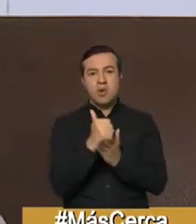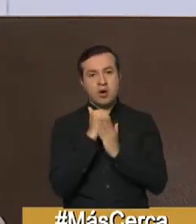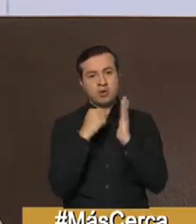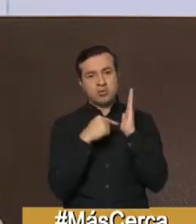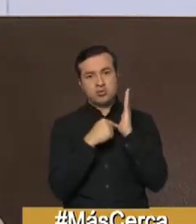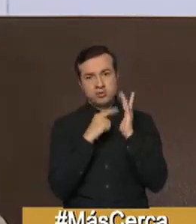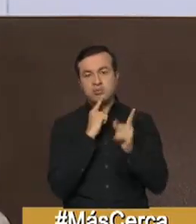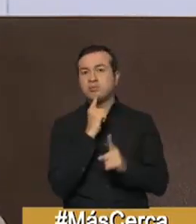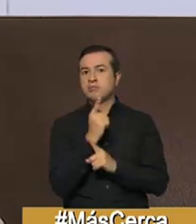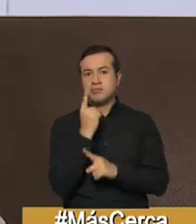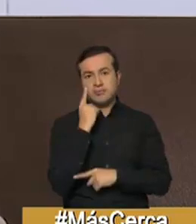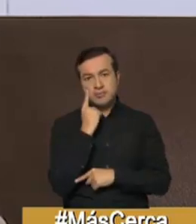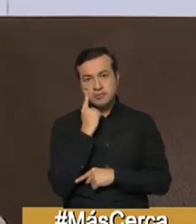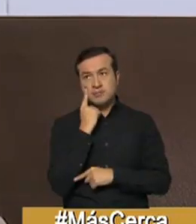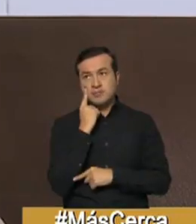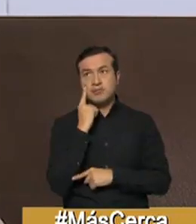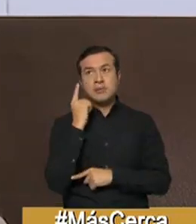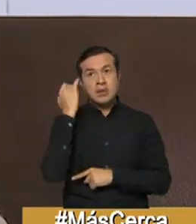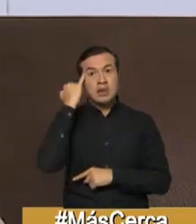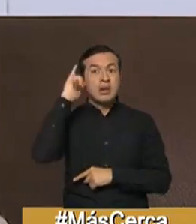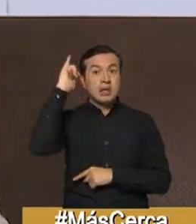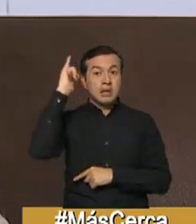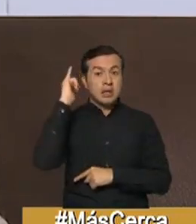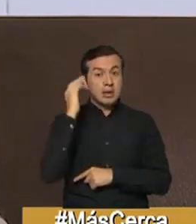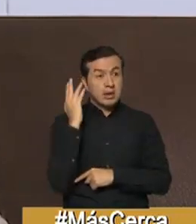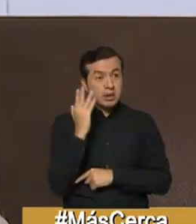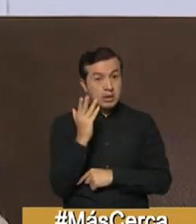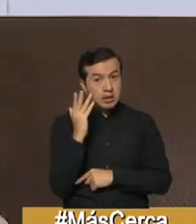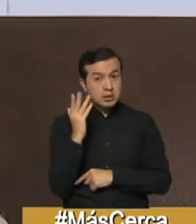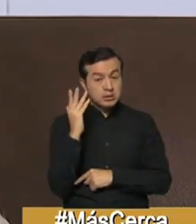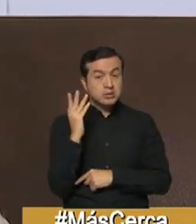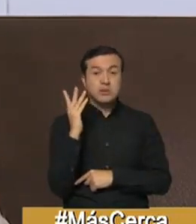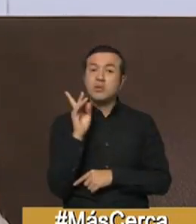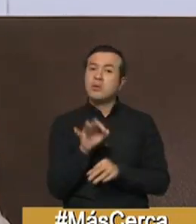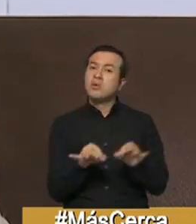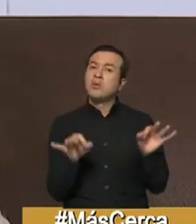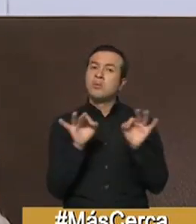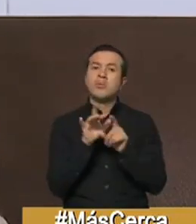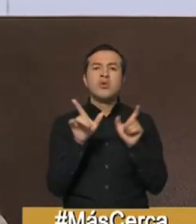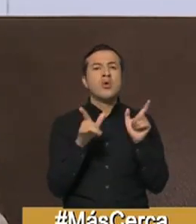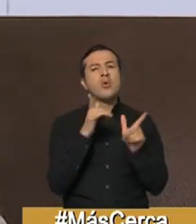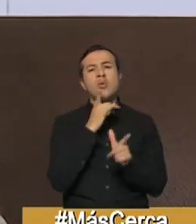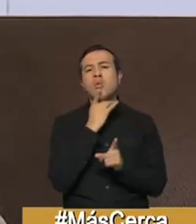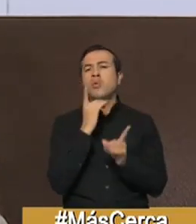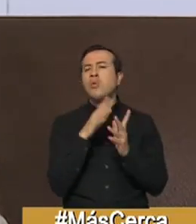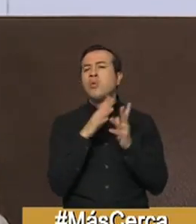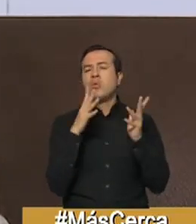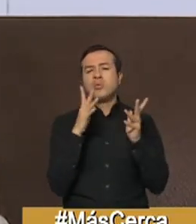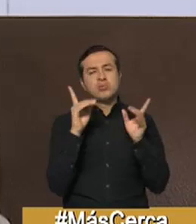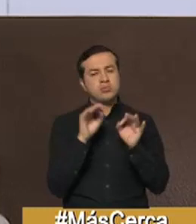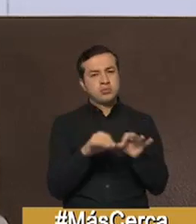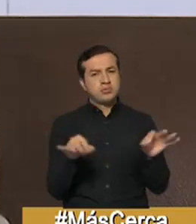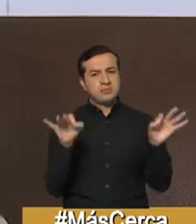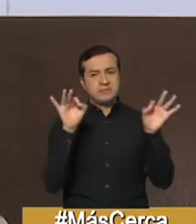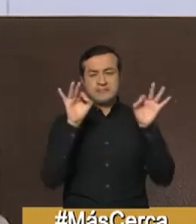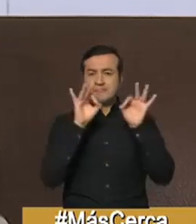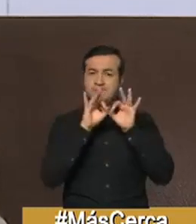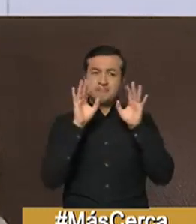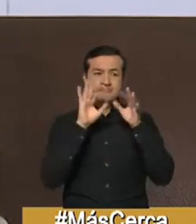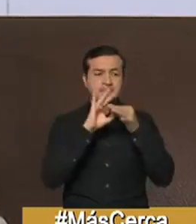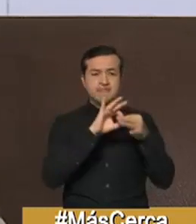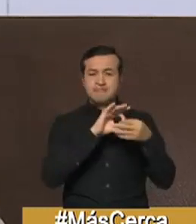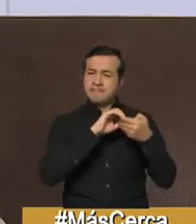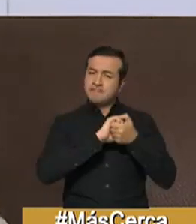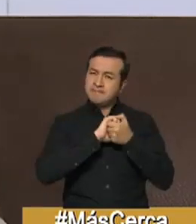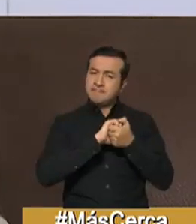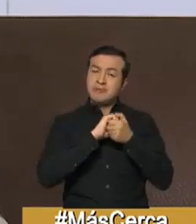es que ahora iniciativas como esta tienen tanto apoyo de la gente y acogida, porque en realidad ya tenemos una relación muy